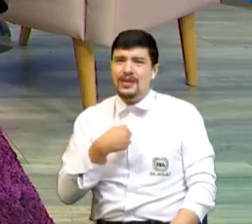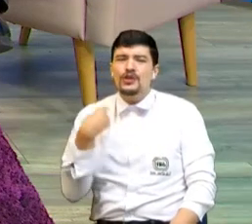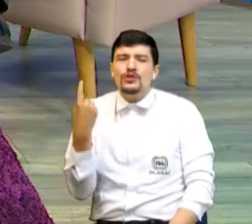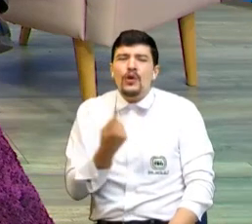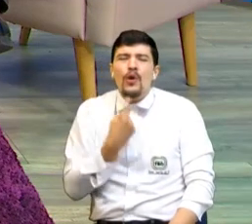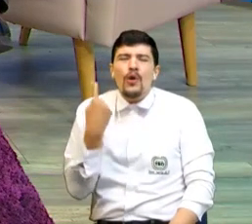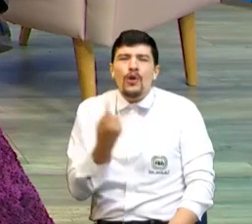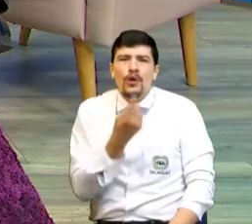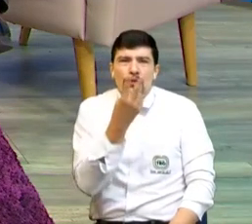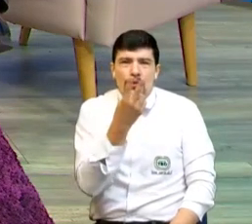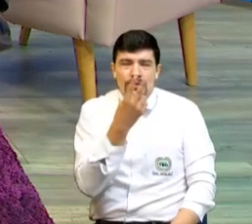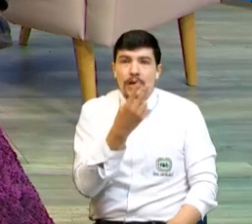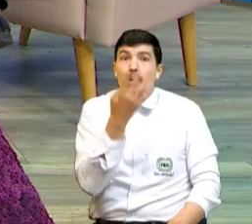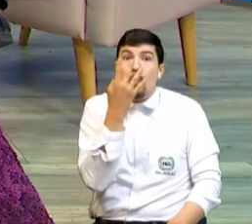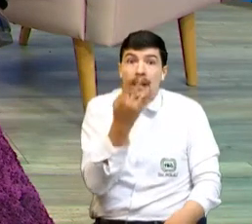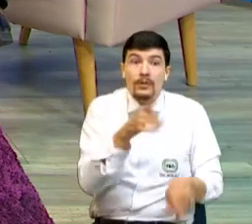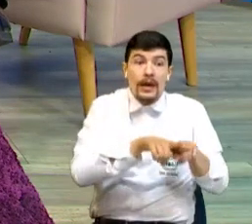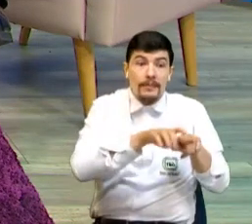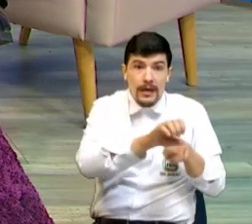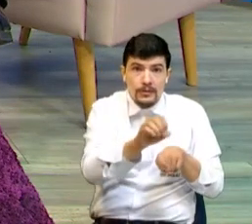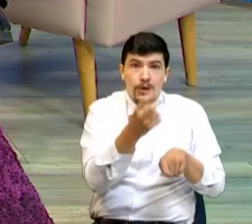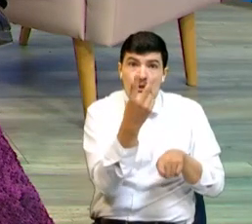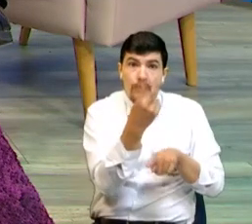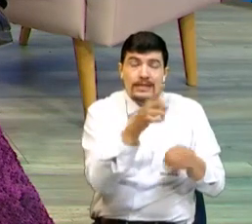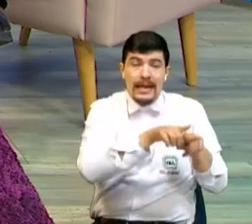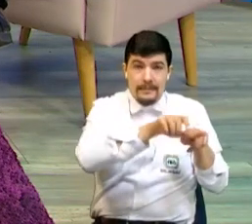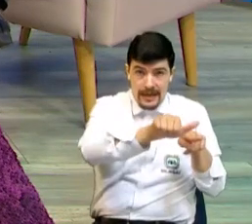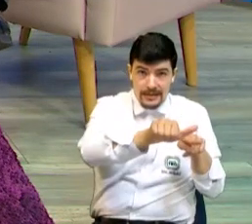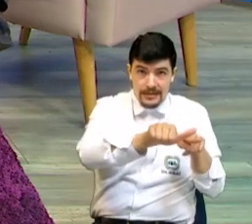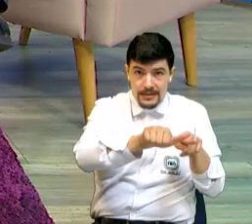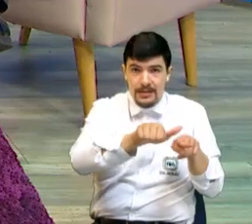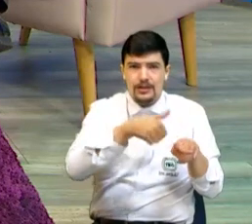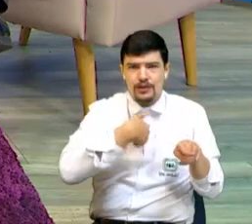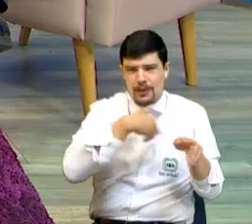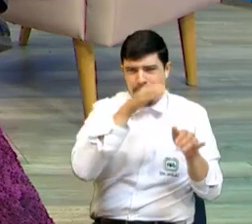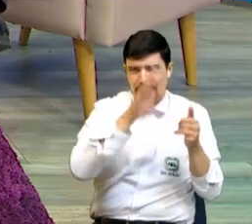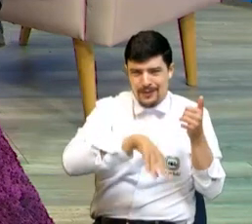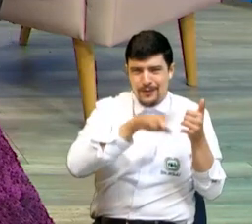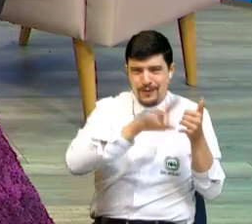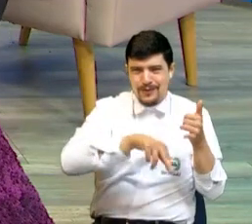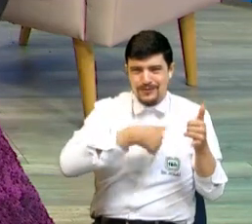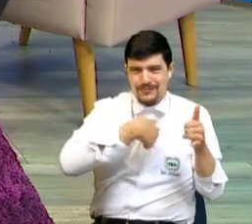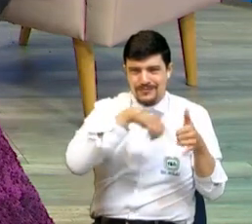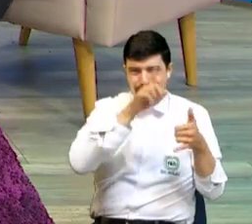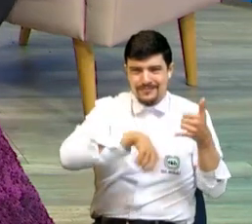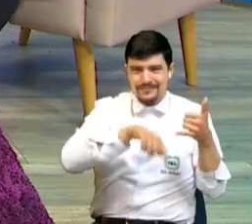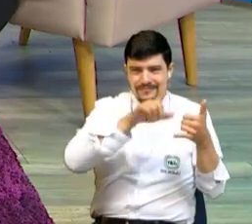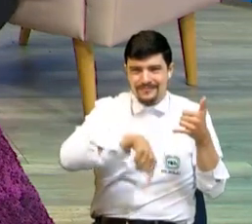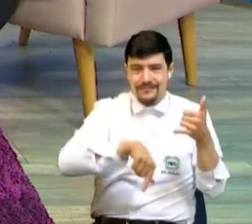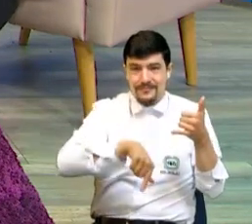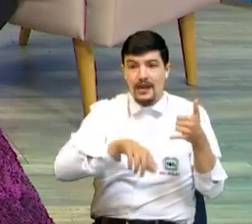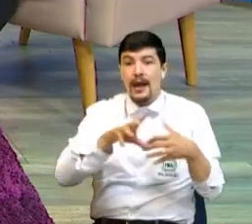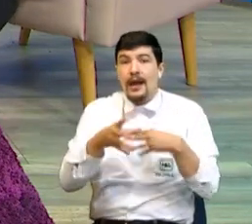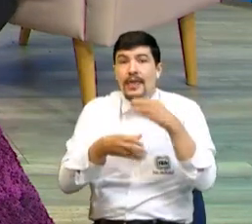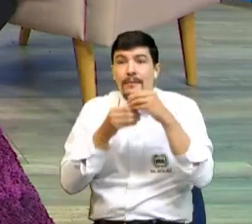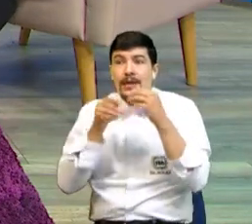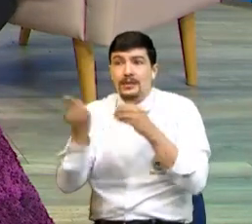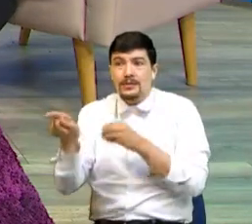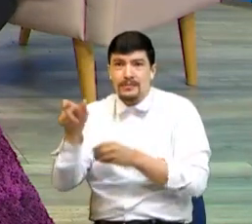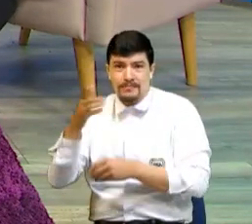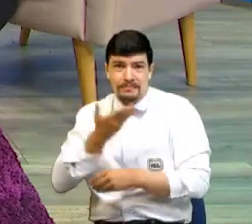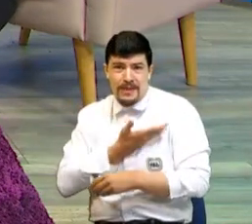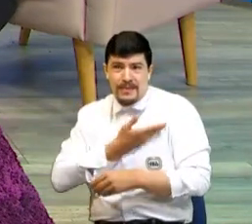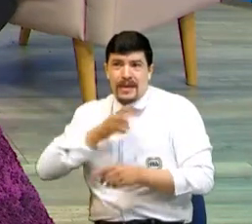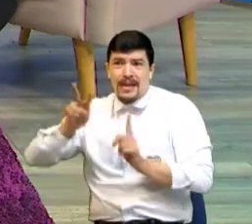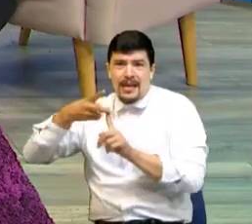éramos dos hermanas, éramos cuatro hermanos. Sí. Dos hermanas, yo soy la menor del matrimonio. Uh-huh. Y entonces